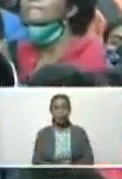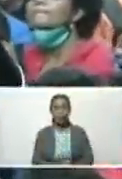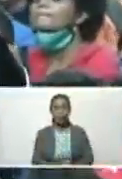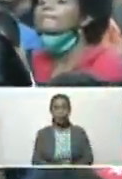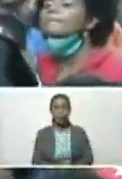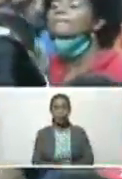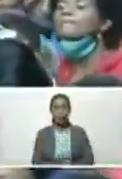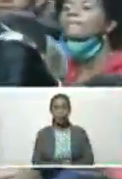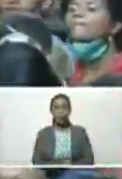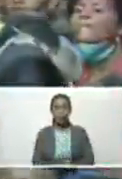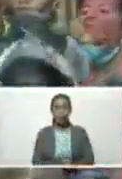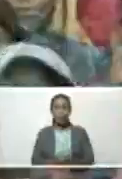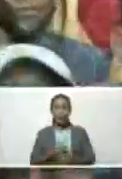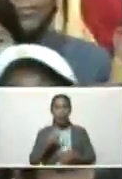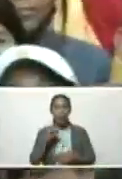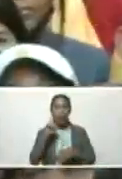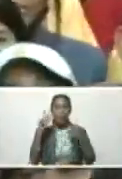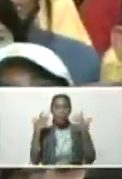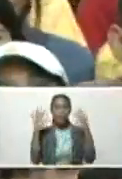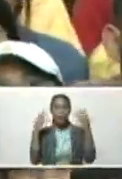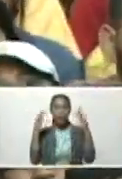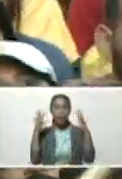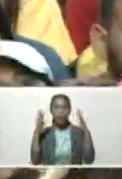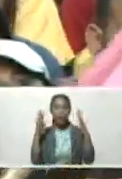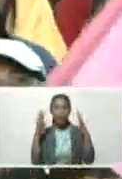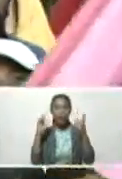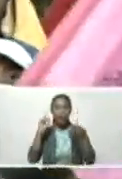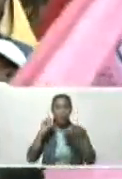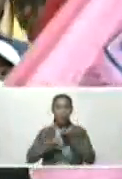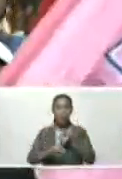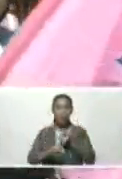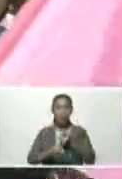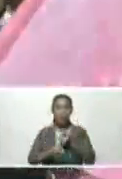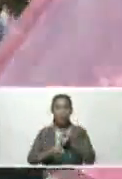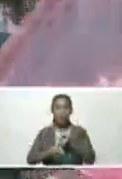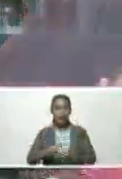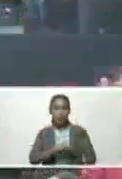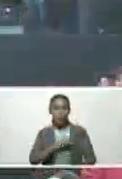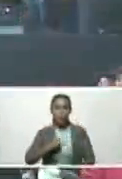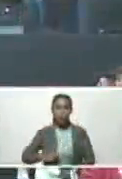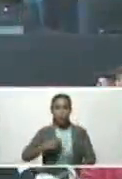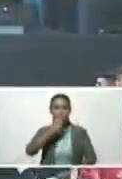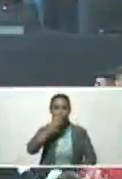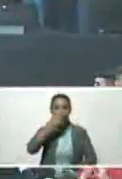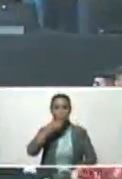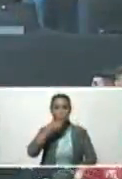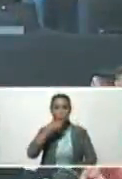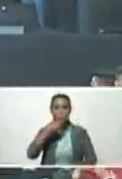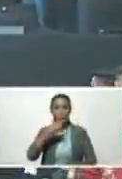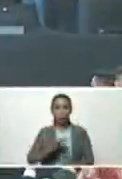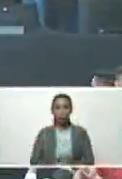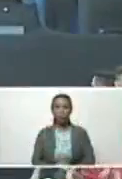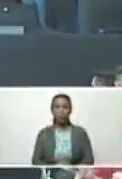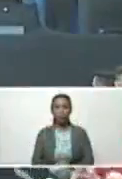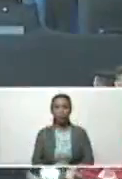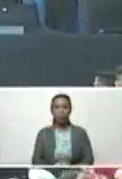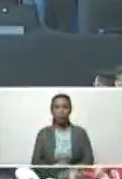Vamos a darle un aplauso a la esposa de Super Bigote, Super Silita.